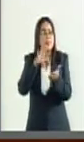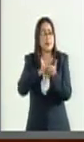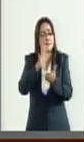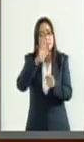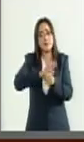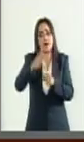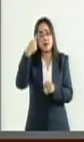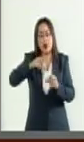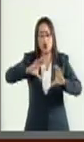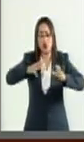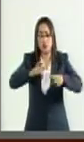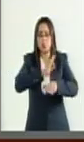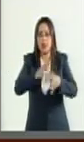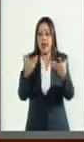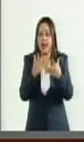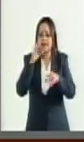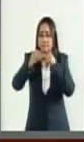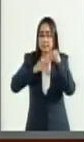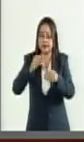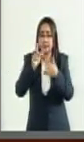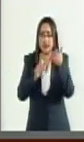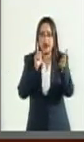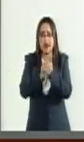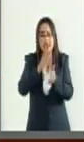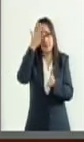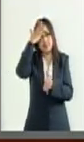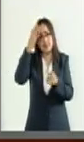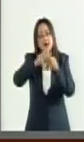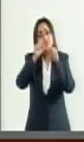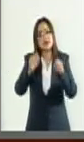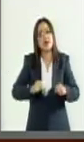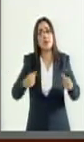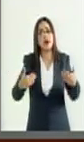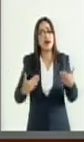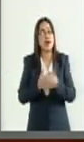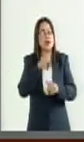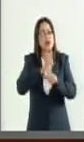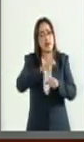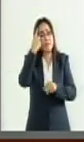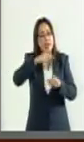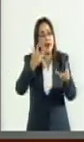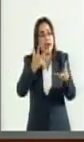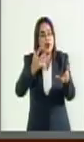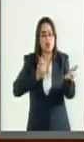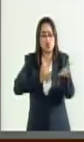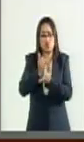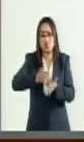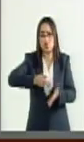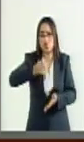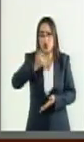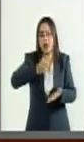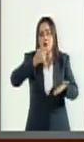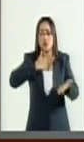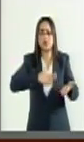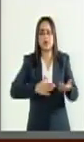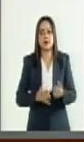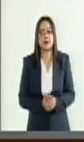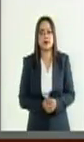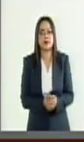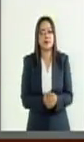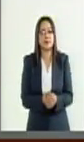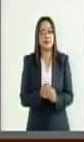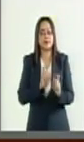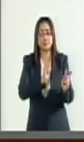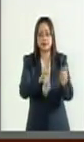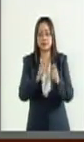que el Congreso expida una ley general del Sistema Nacional de Impartición de Justicia. La designación de